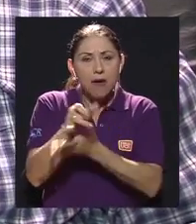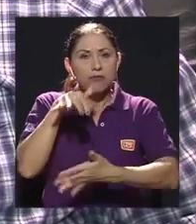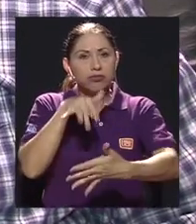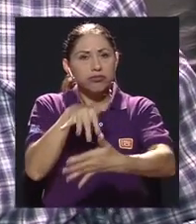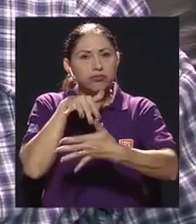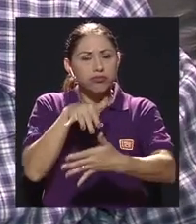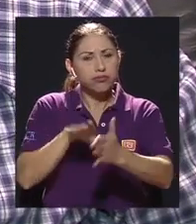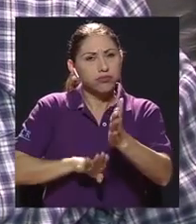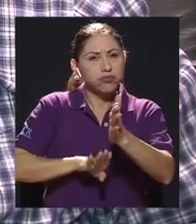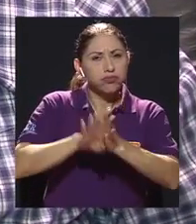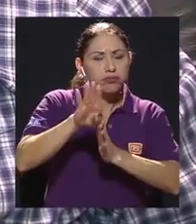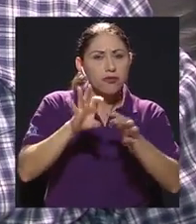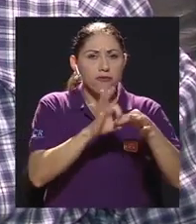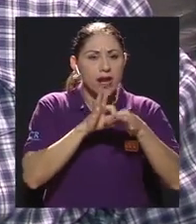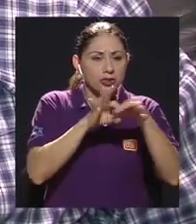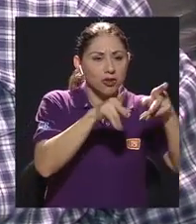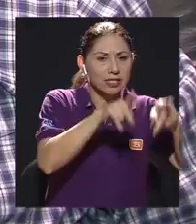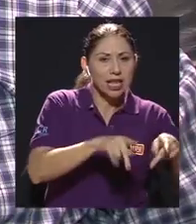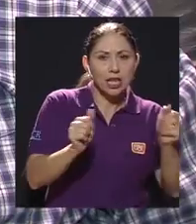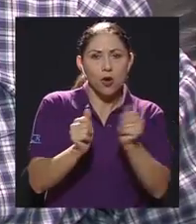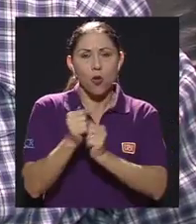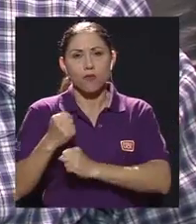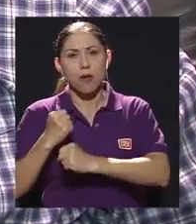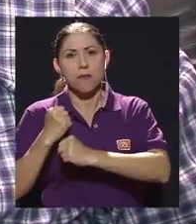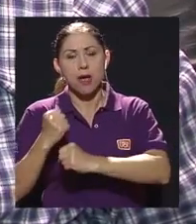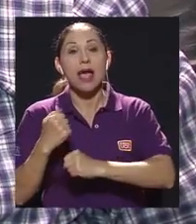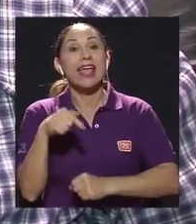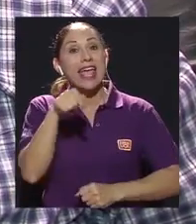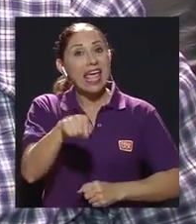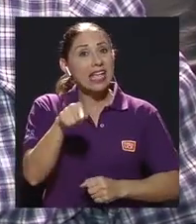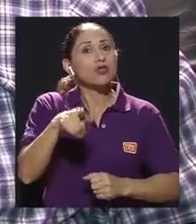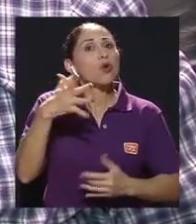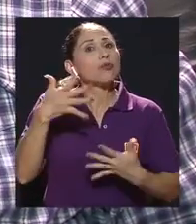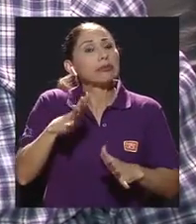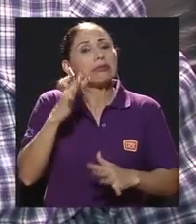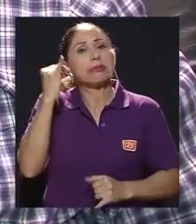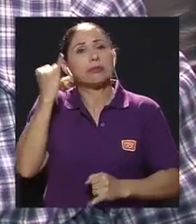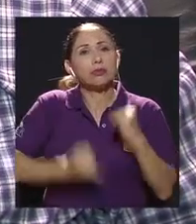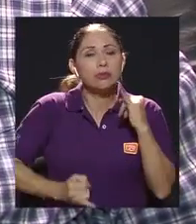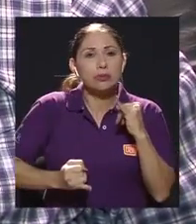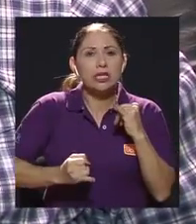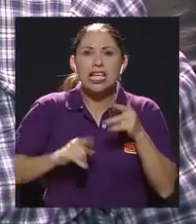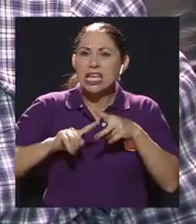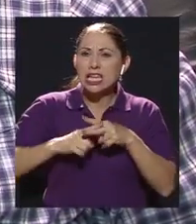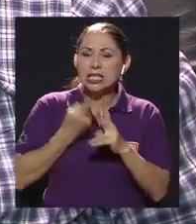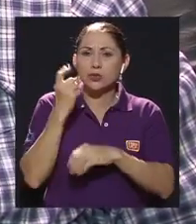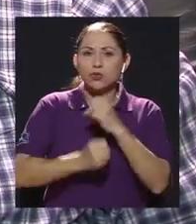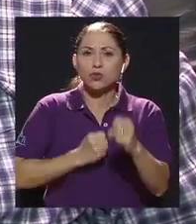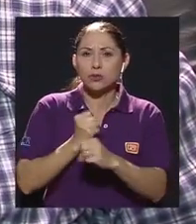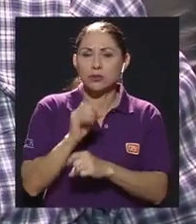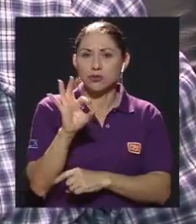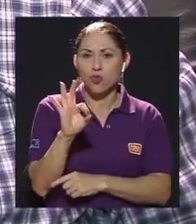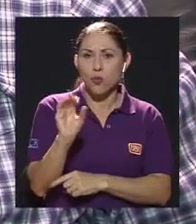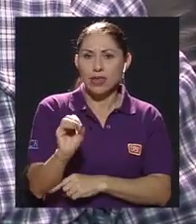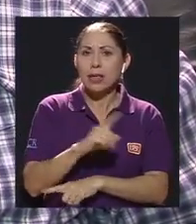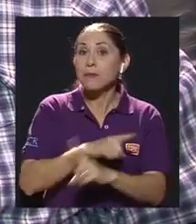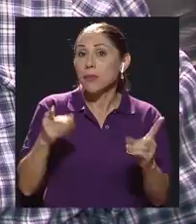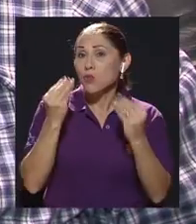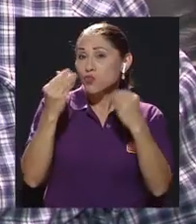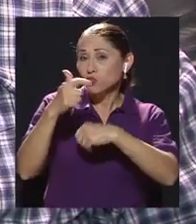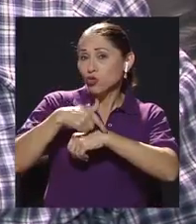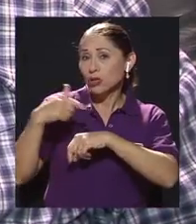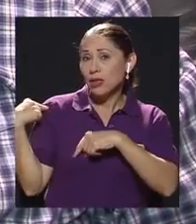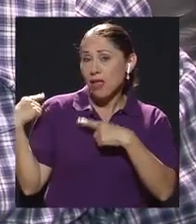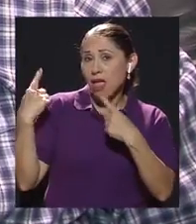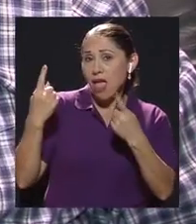civiles militares. Yo le estoy hablando, digamos que eso debe haber concluido al inicio de la década de los años 90, pero durante mucho tiempo